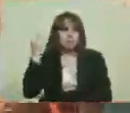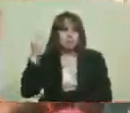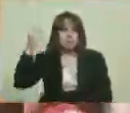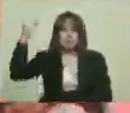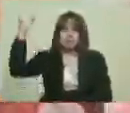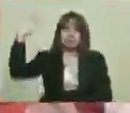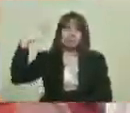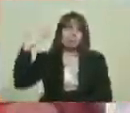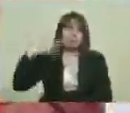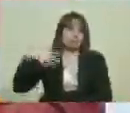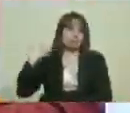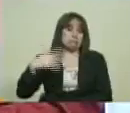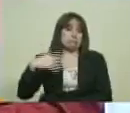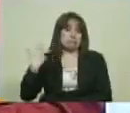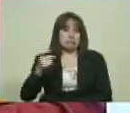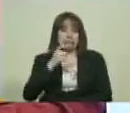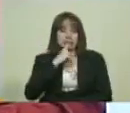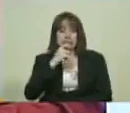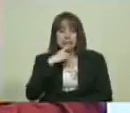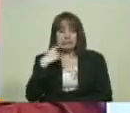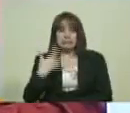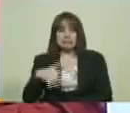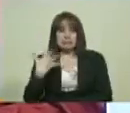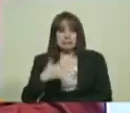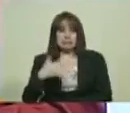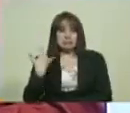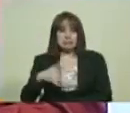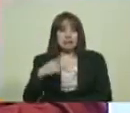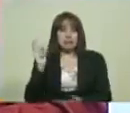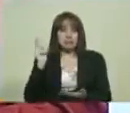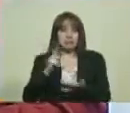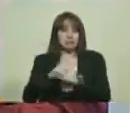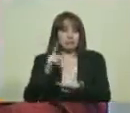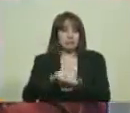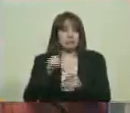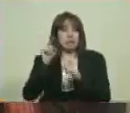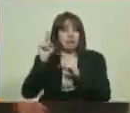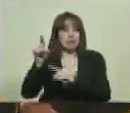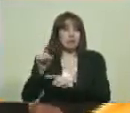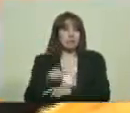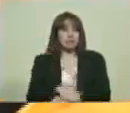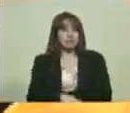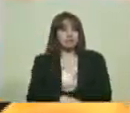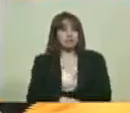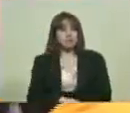en San Fernando de Apure mientras estuvimos allá.